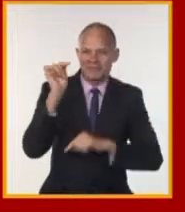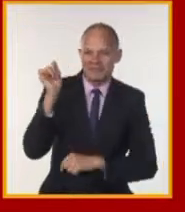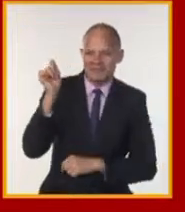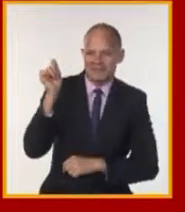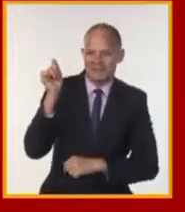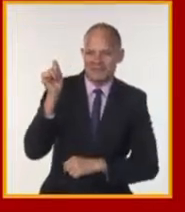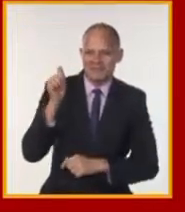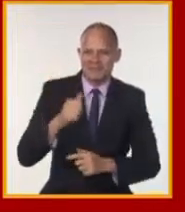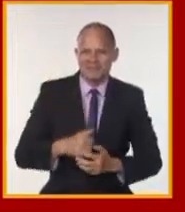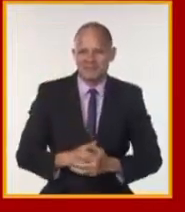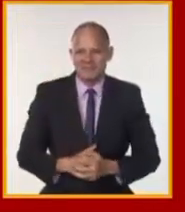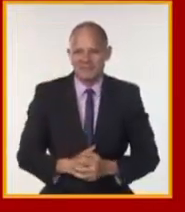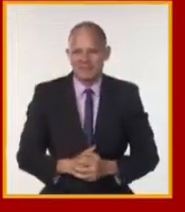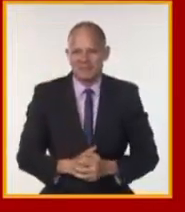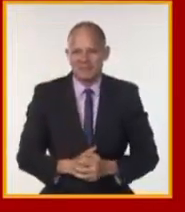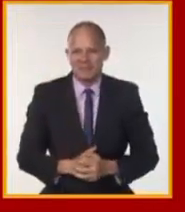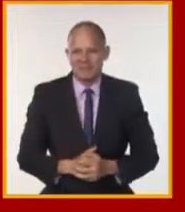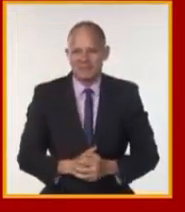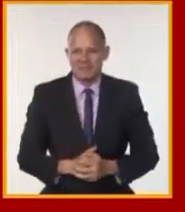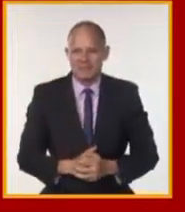www.cubadebate.co.